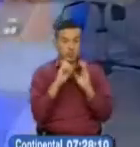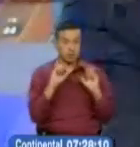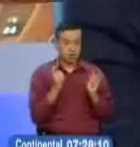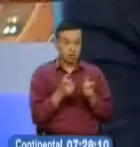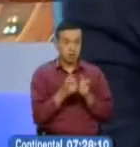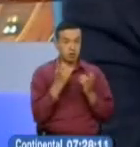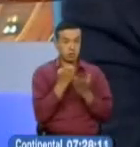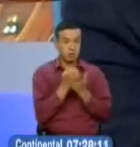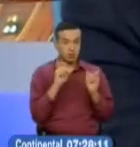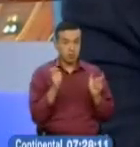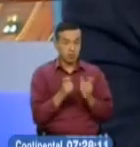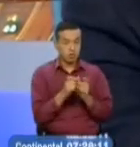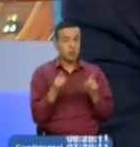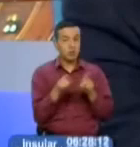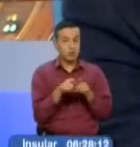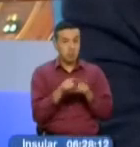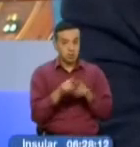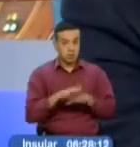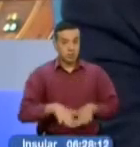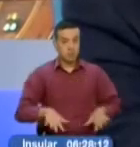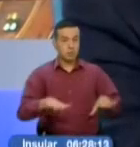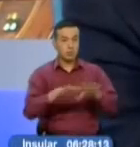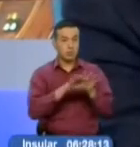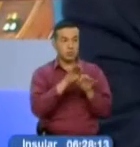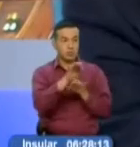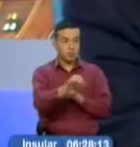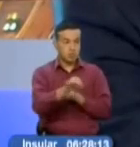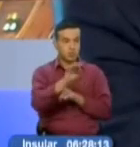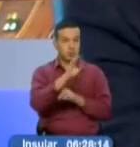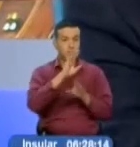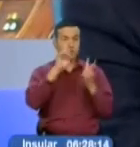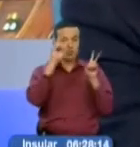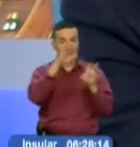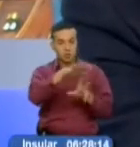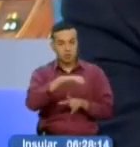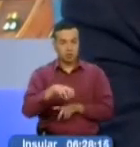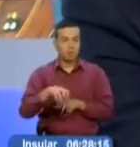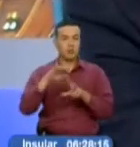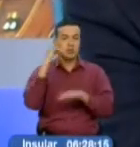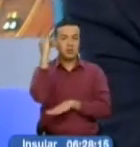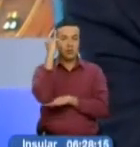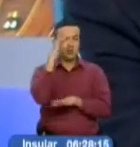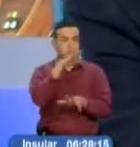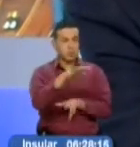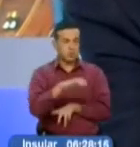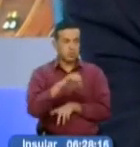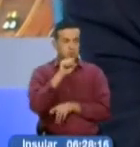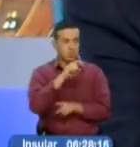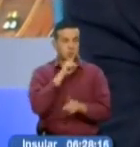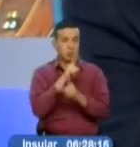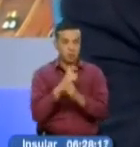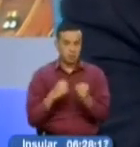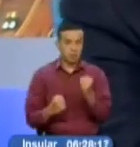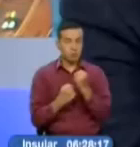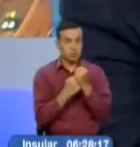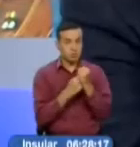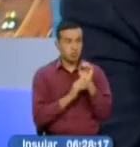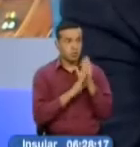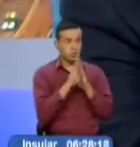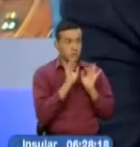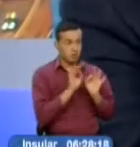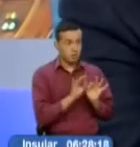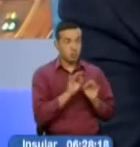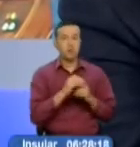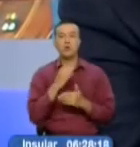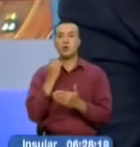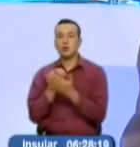pequeña Igual dentro lo que es el sector rural el sector agropecuario el sector agroindustrial nos pudiera favorecer En ese sentido Jorge